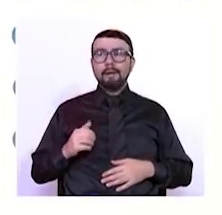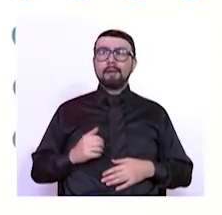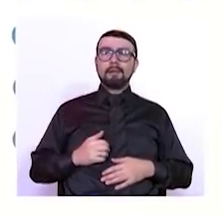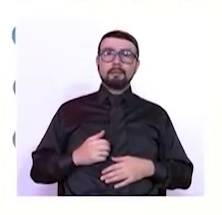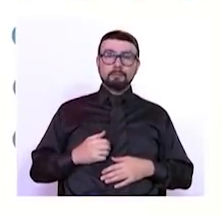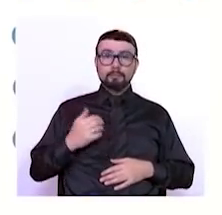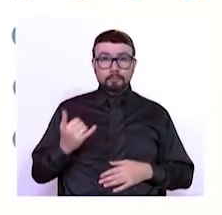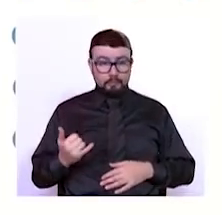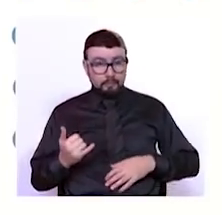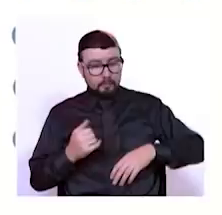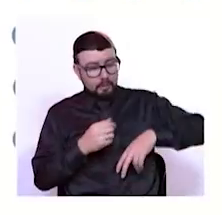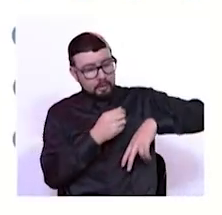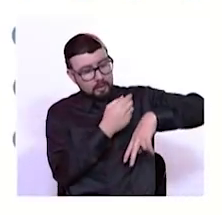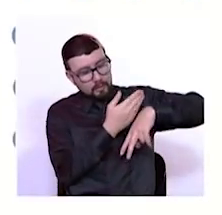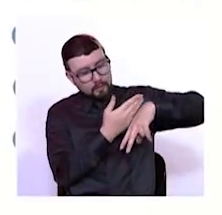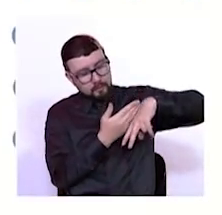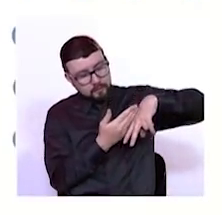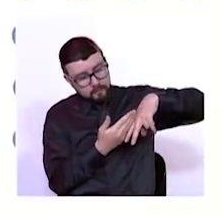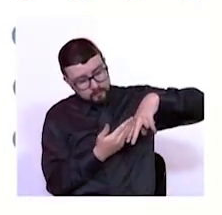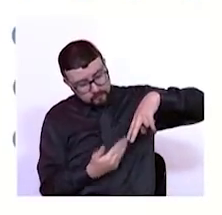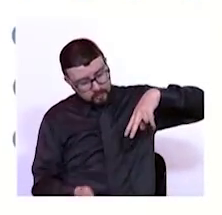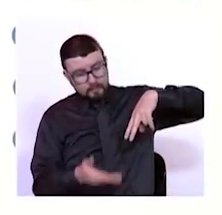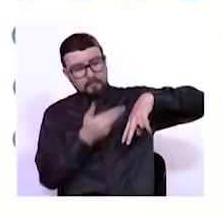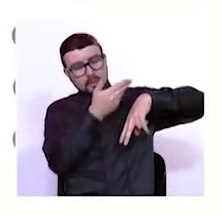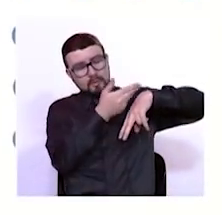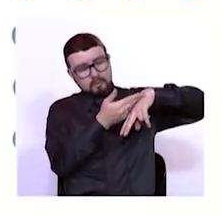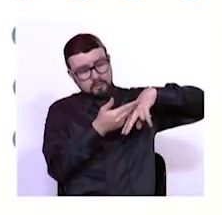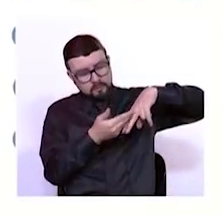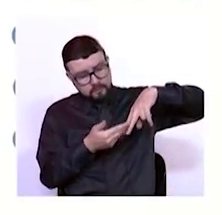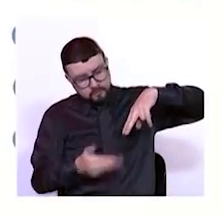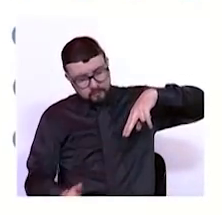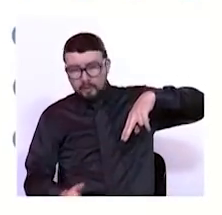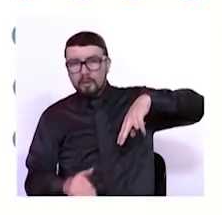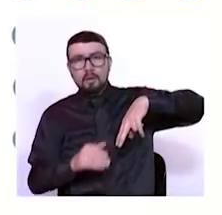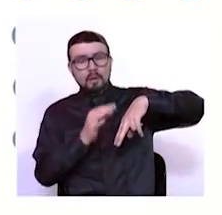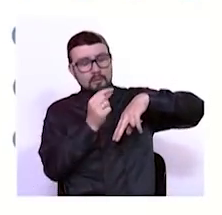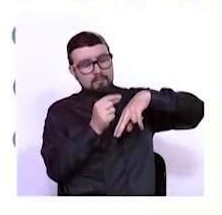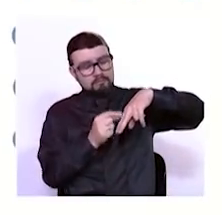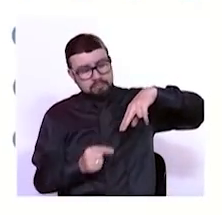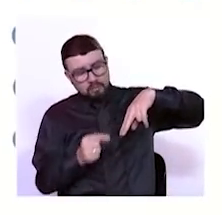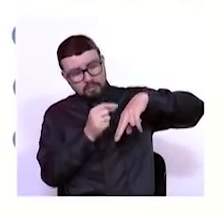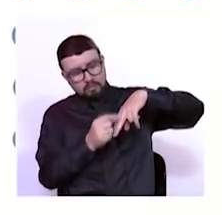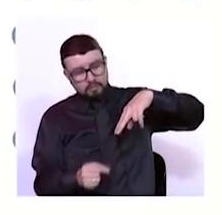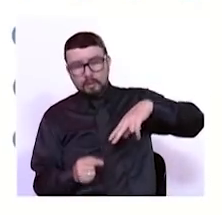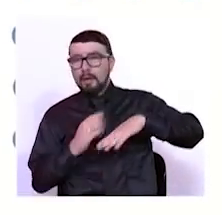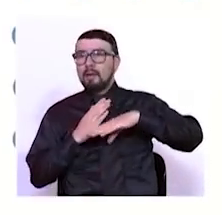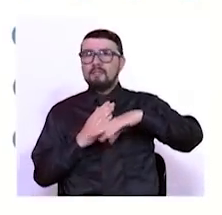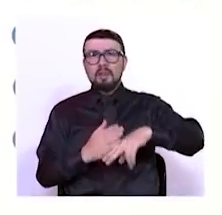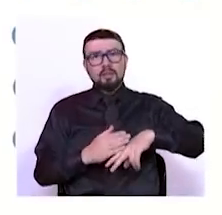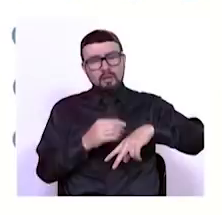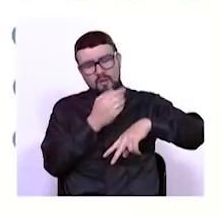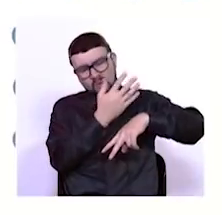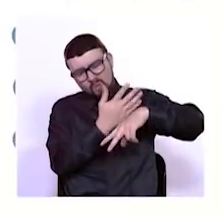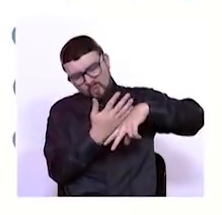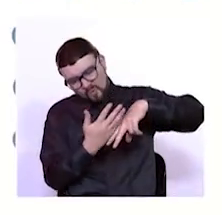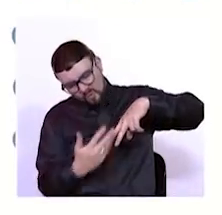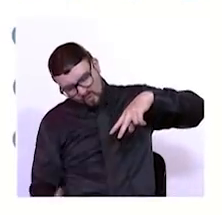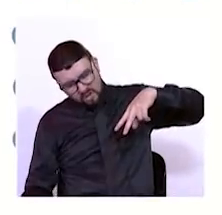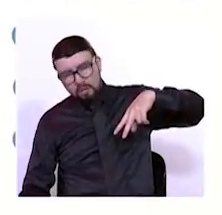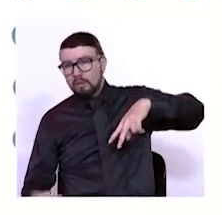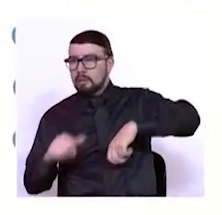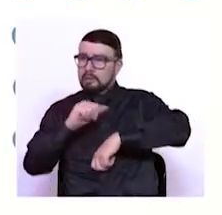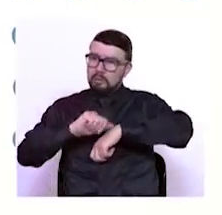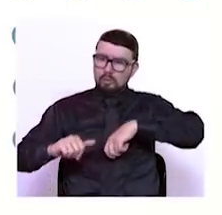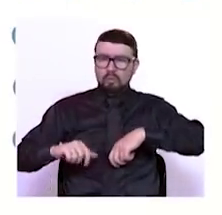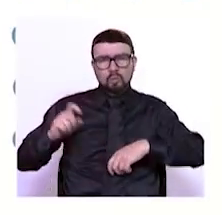tratar desde arriba hacia abajo, todo el paquete se evita que se deteriore toda la pierna y haya que llegar a la